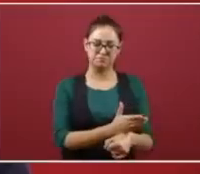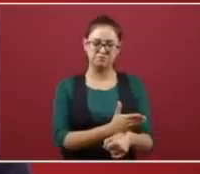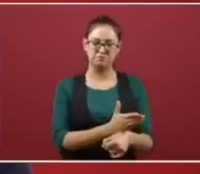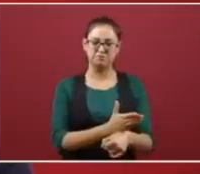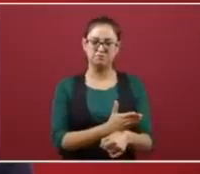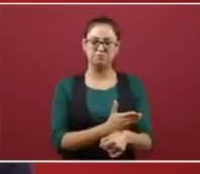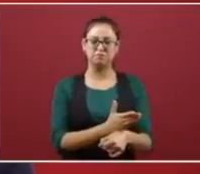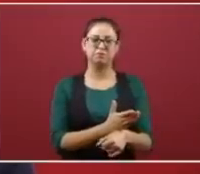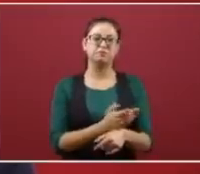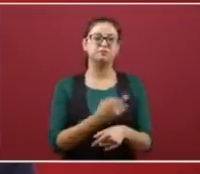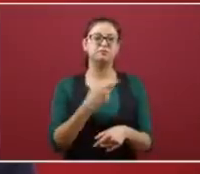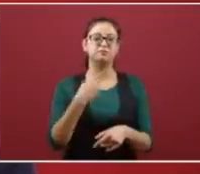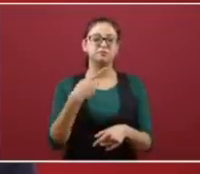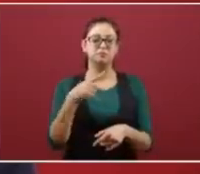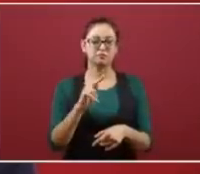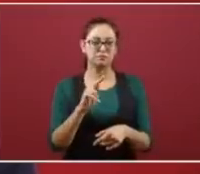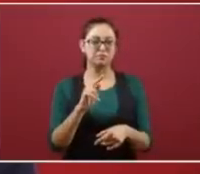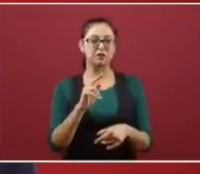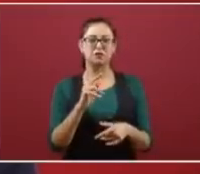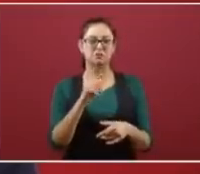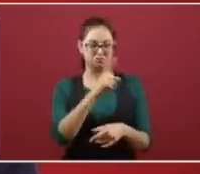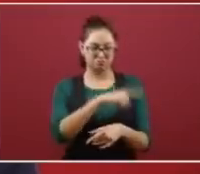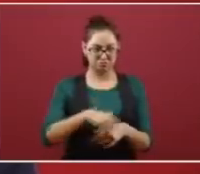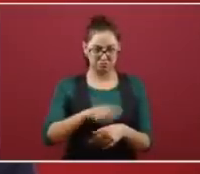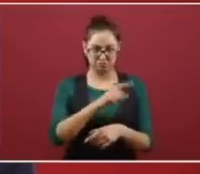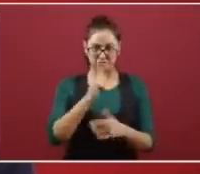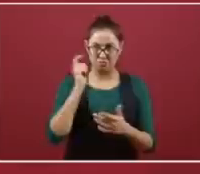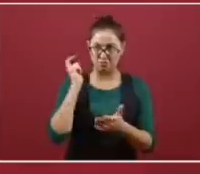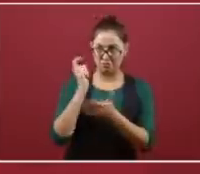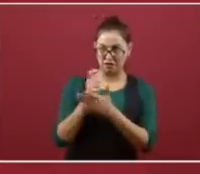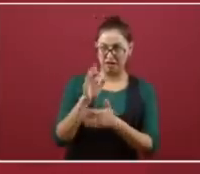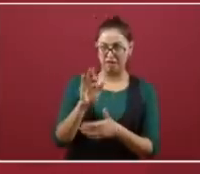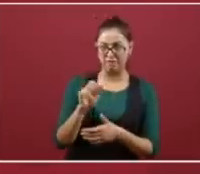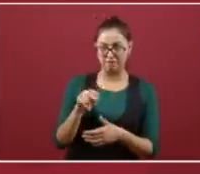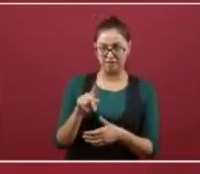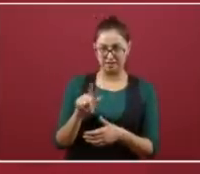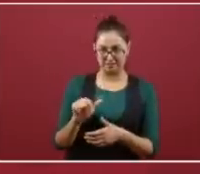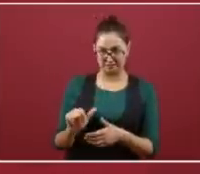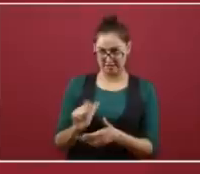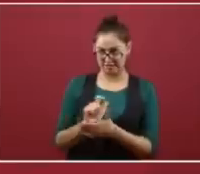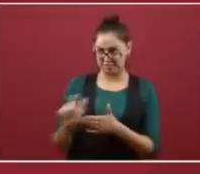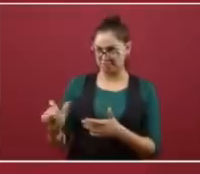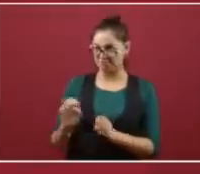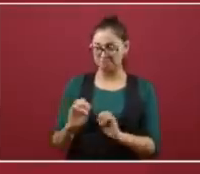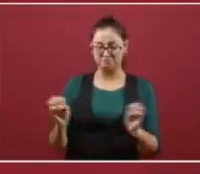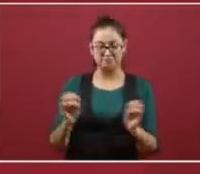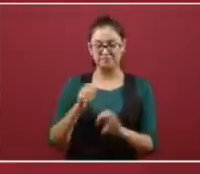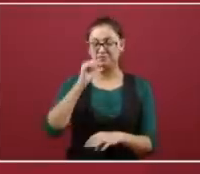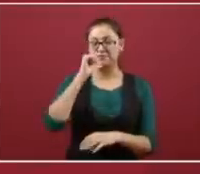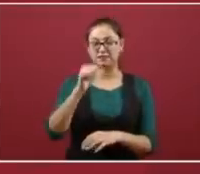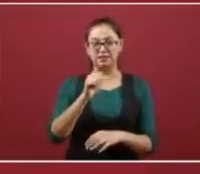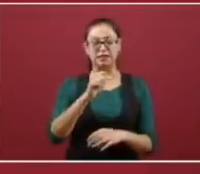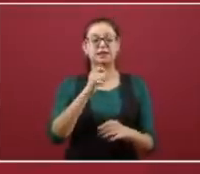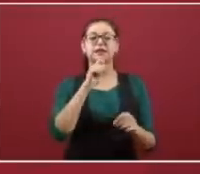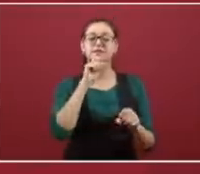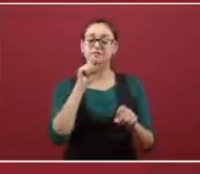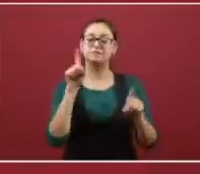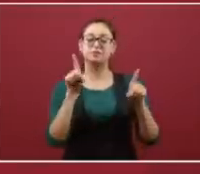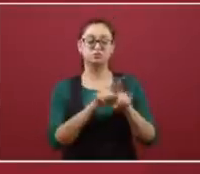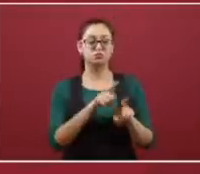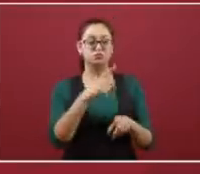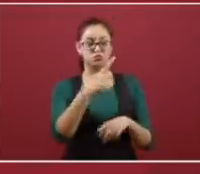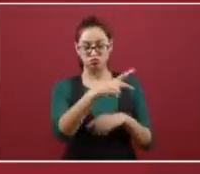no van a tener derecho a fianza también la confiscación y expropiación